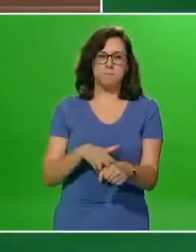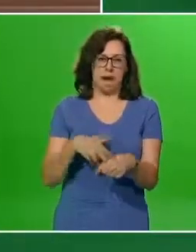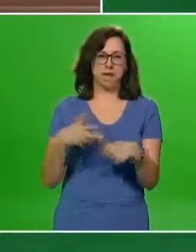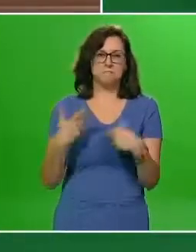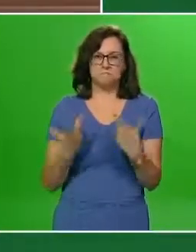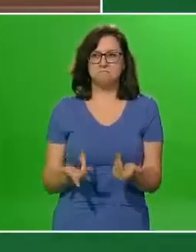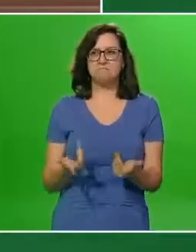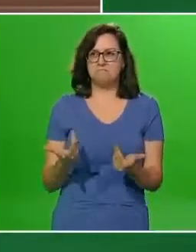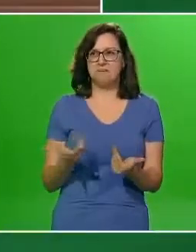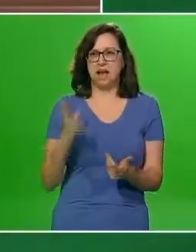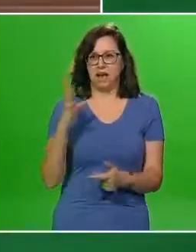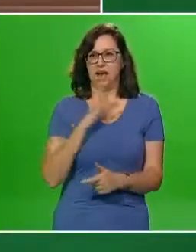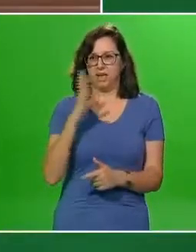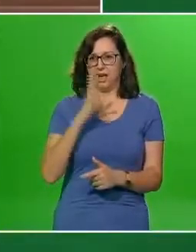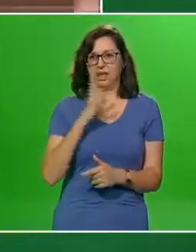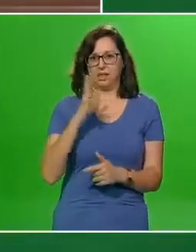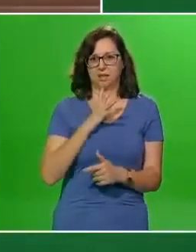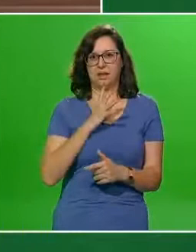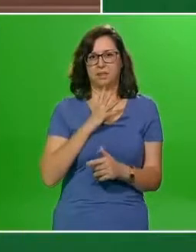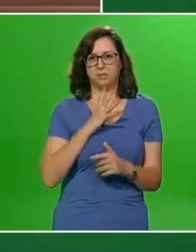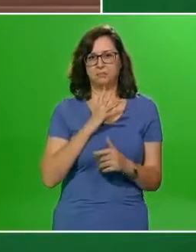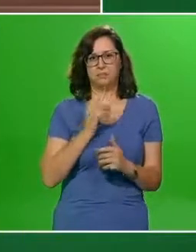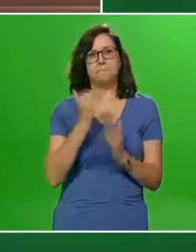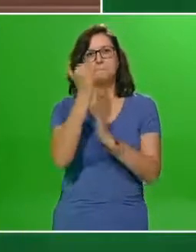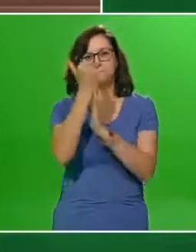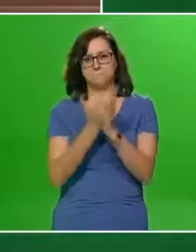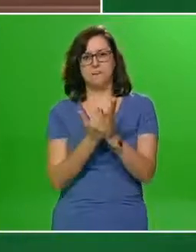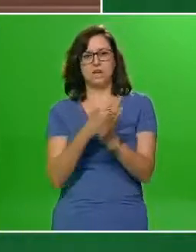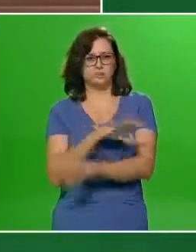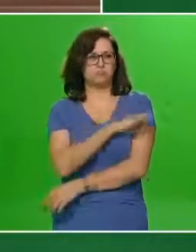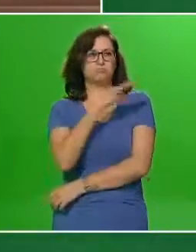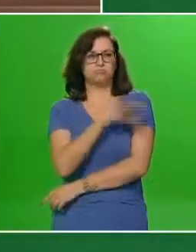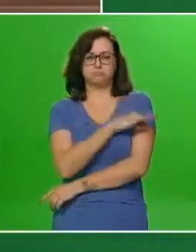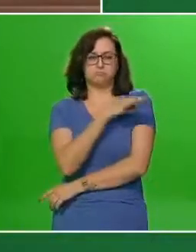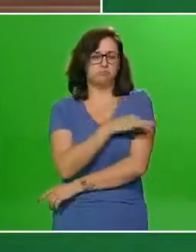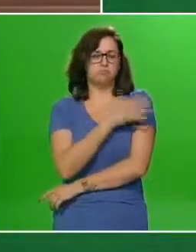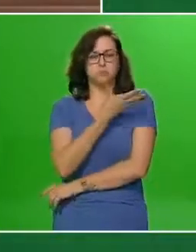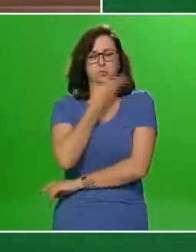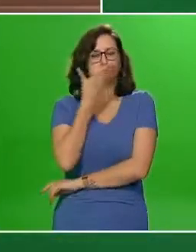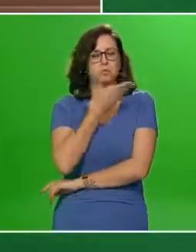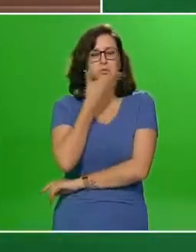estos descensos que se programan de manera